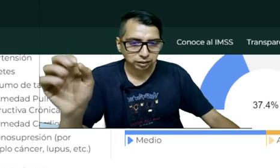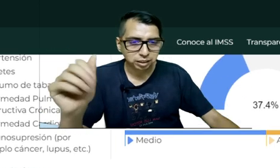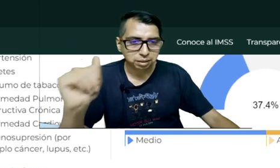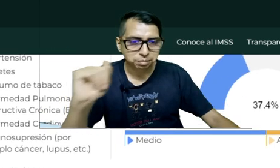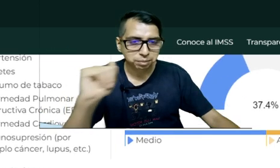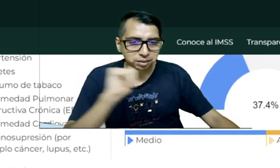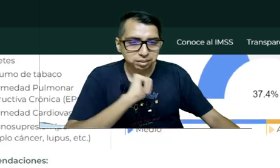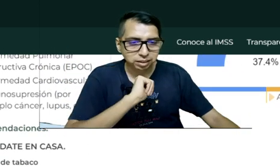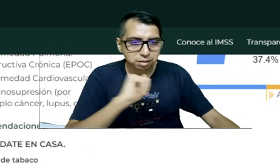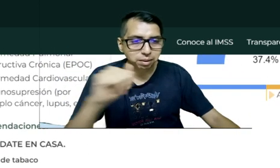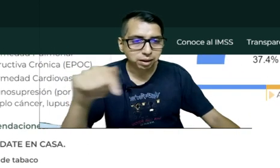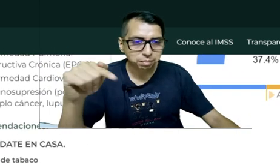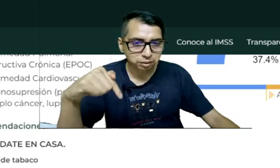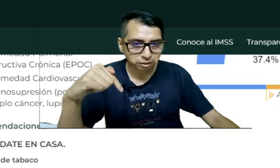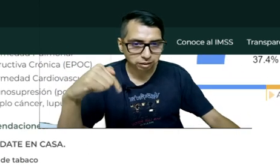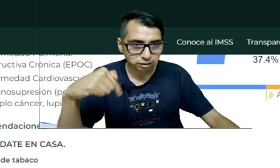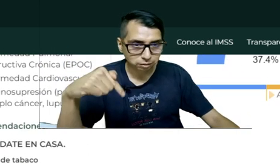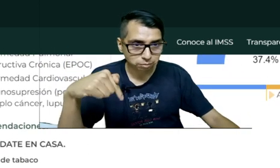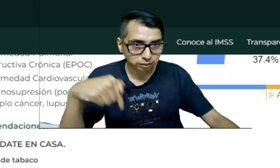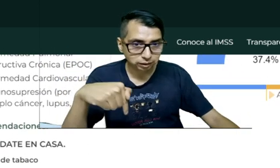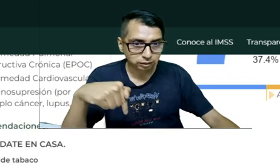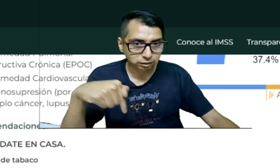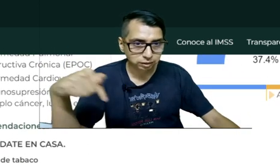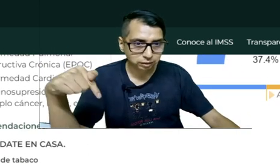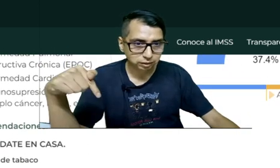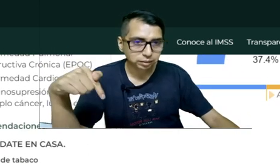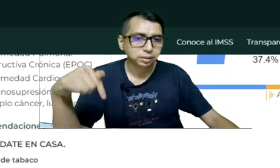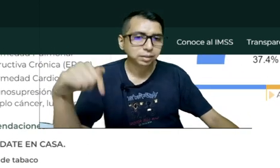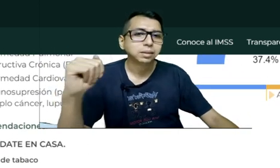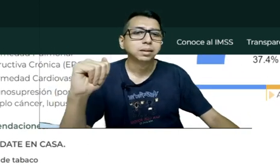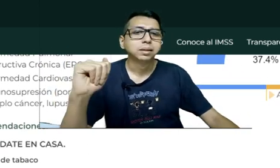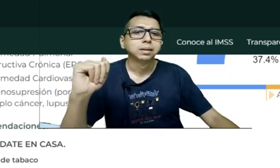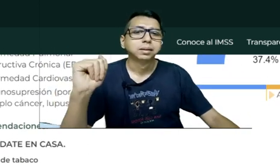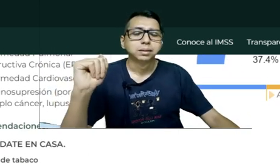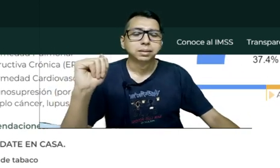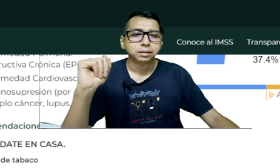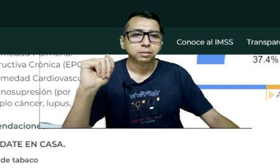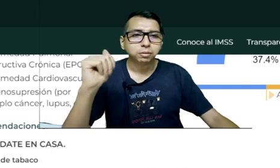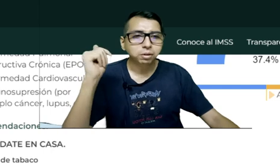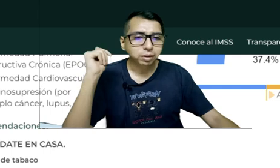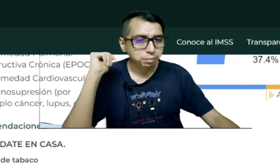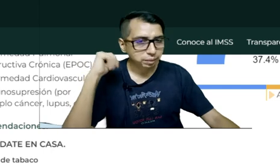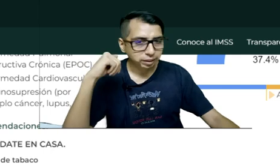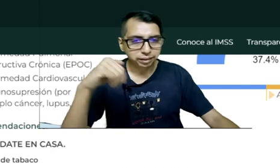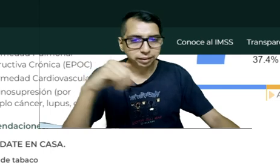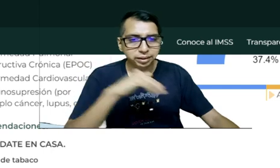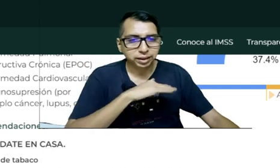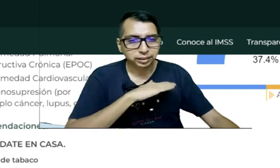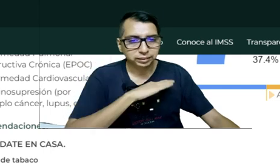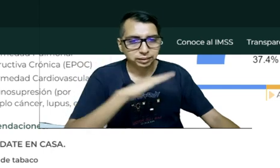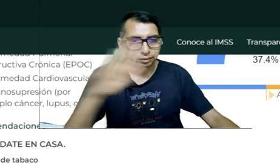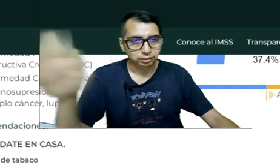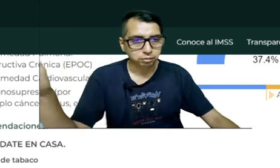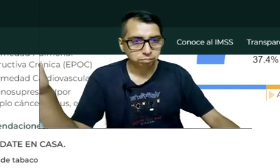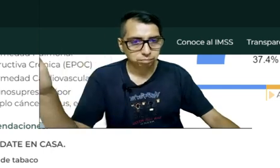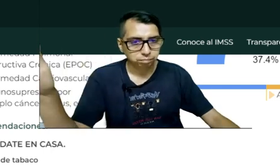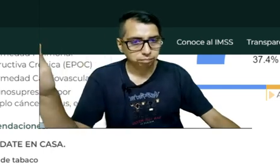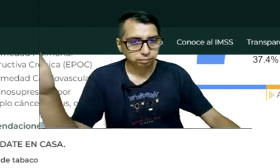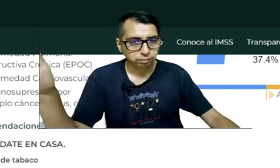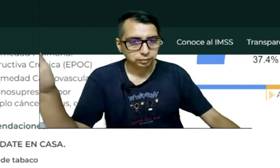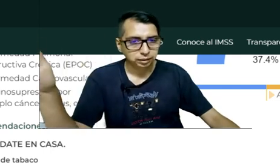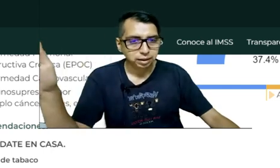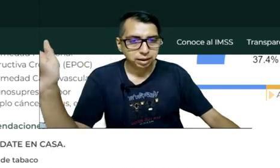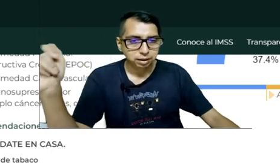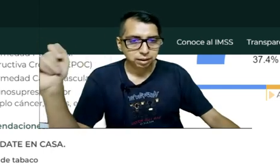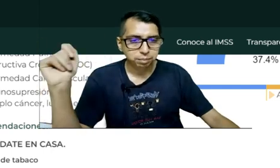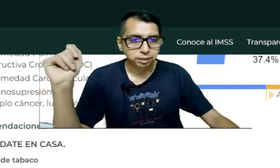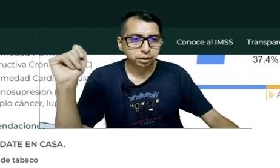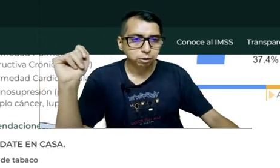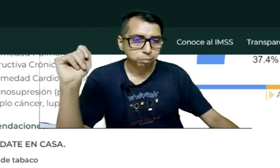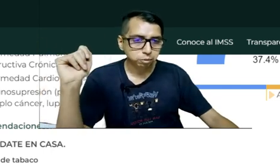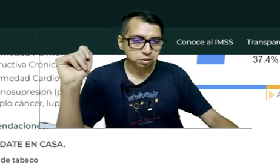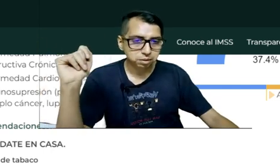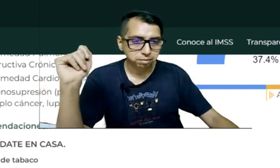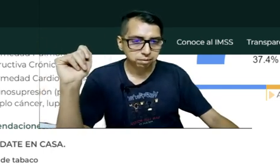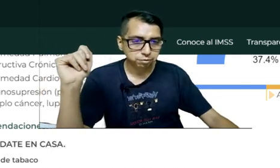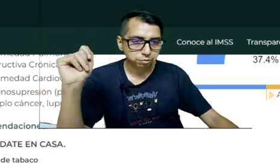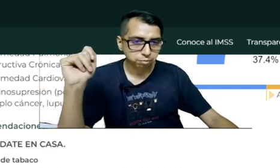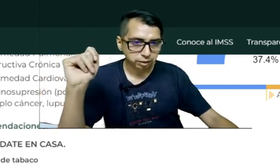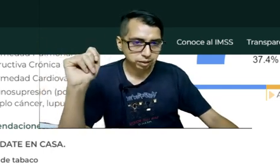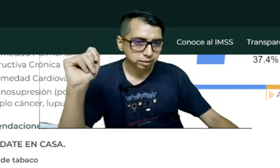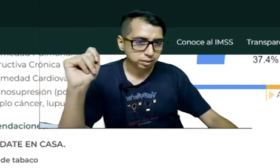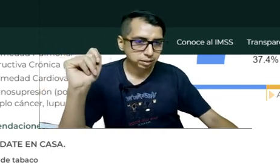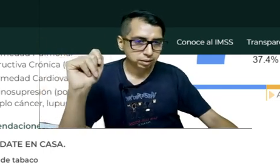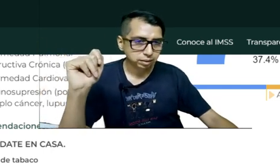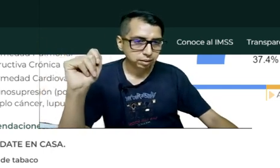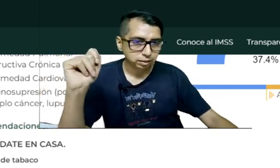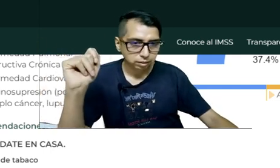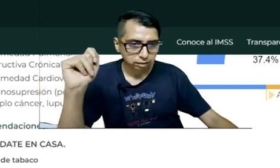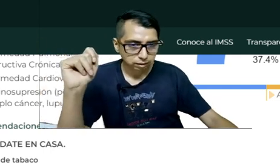cosa que ella me dice y van cambiando las recomendaciones uno que me quede en casa evita lo posible